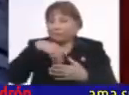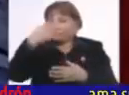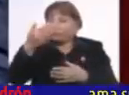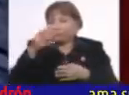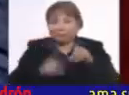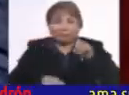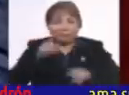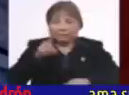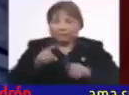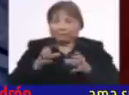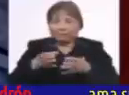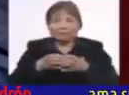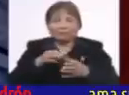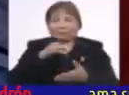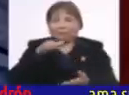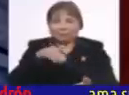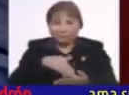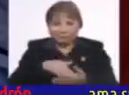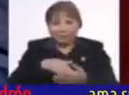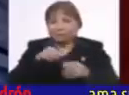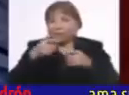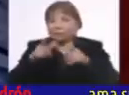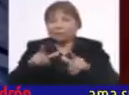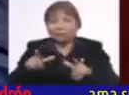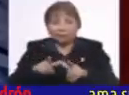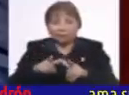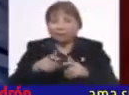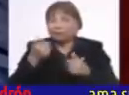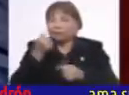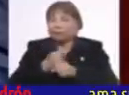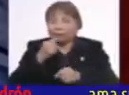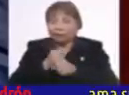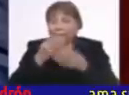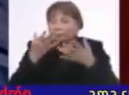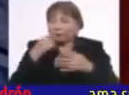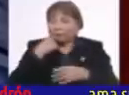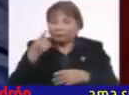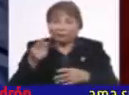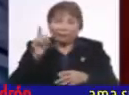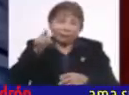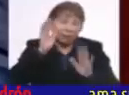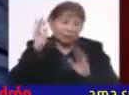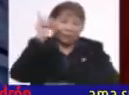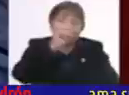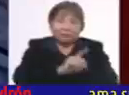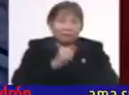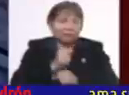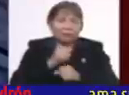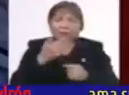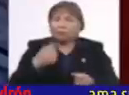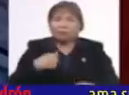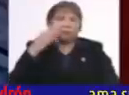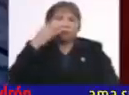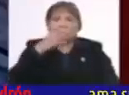obviamente a ese consejo de ministros descentralizado donde se trabaja mucho según él no fui y no